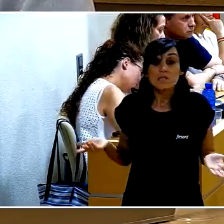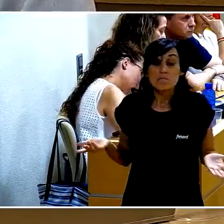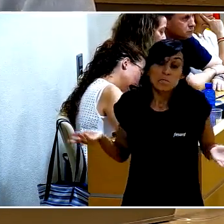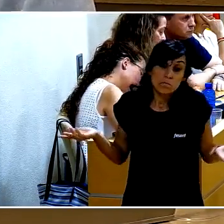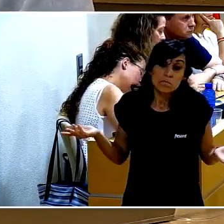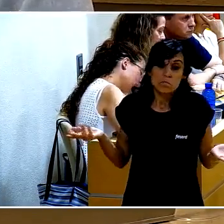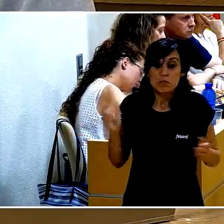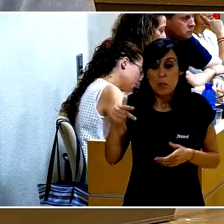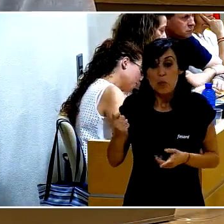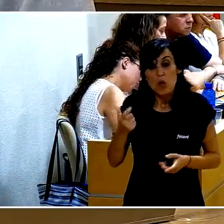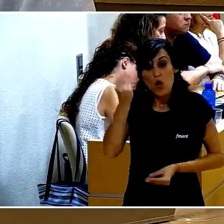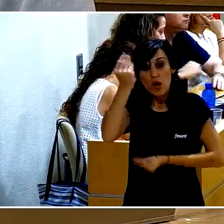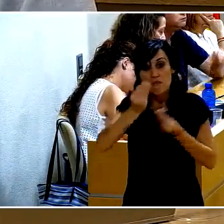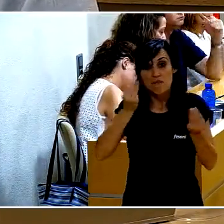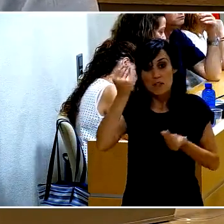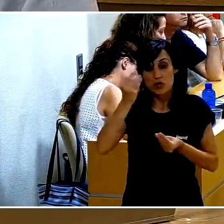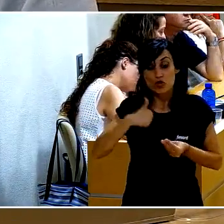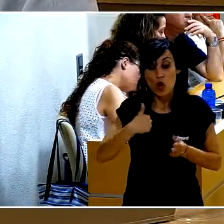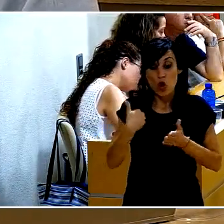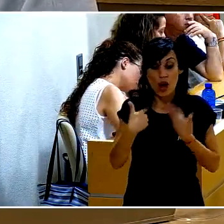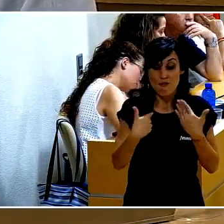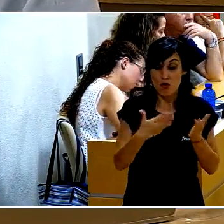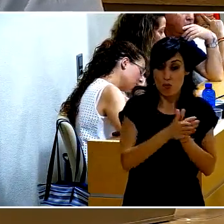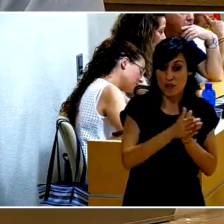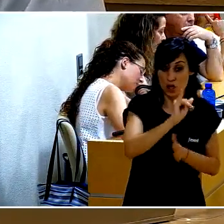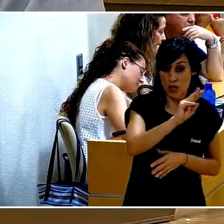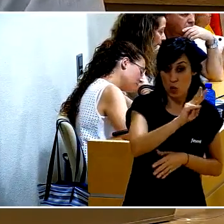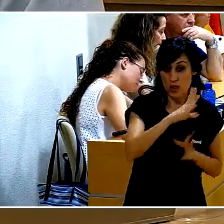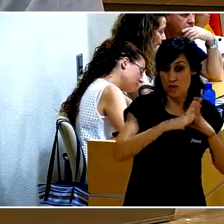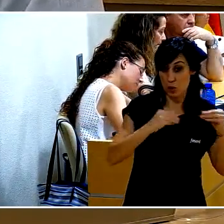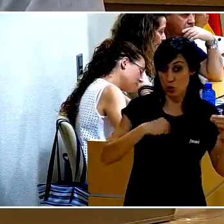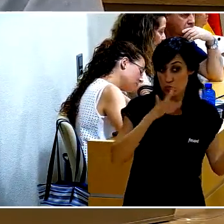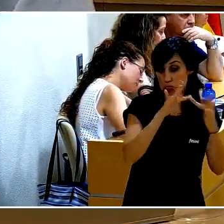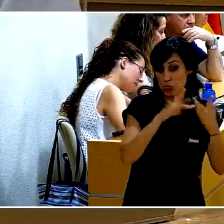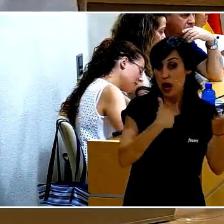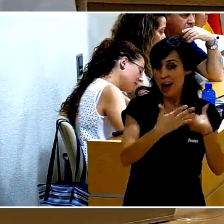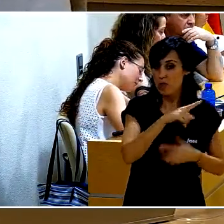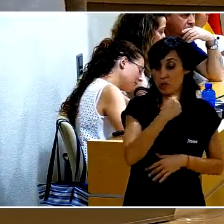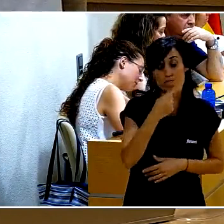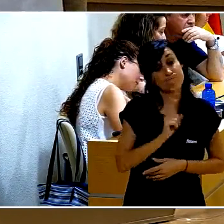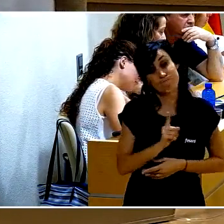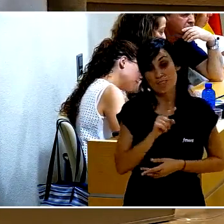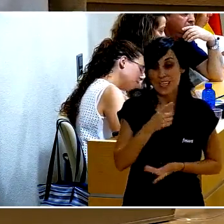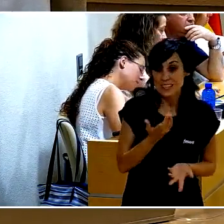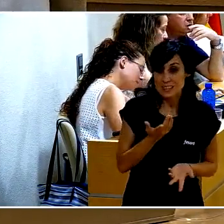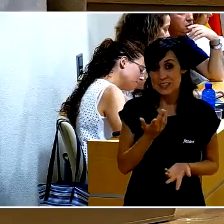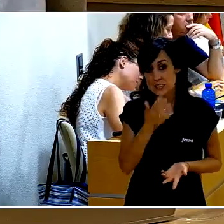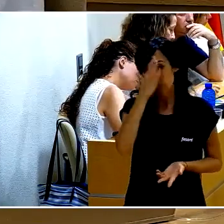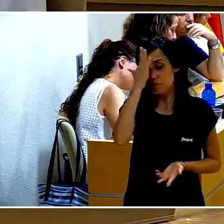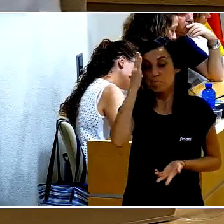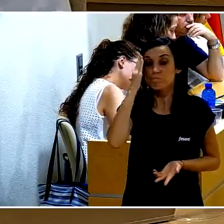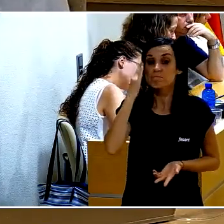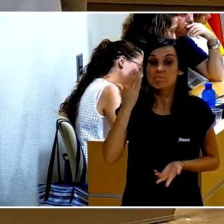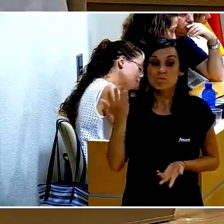hacer también una reflexión, porque yo hablo con el compañero de Esquerra Unida de la Vall d'Uxó y me dice, no, es total, es que